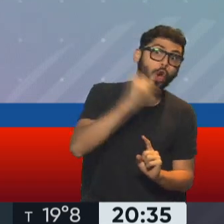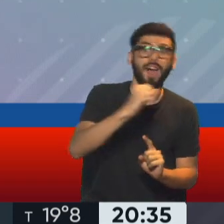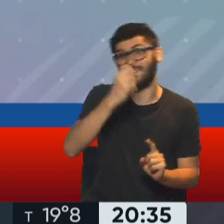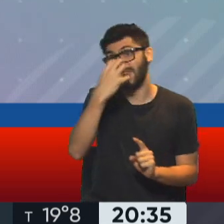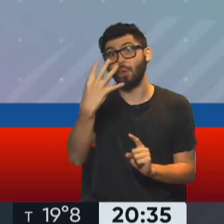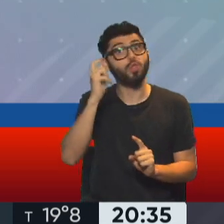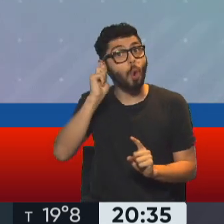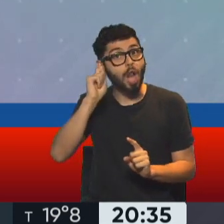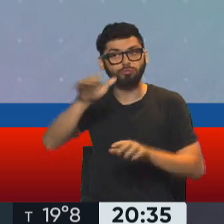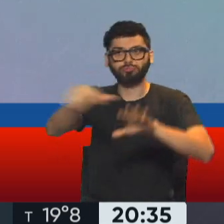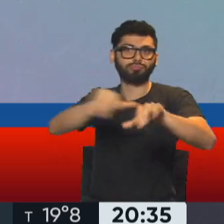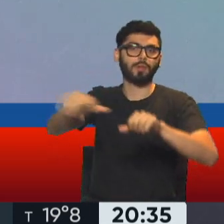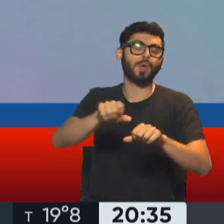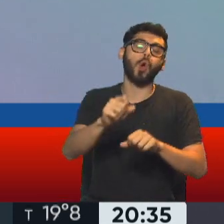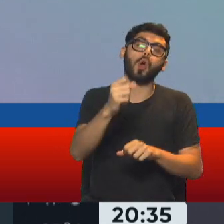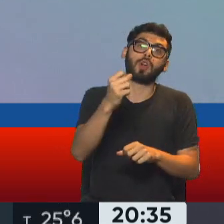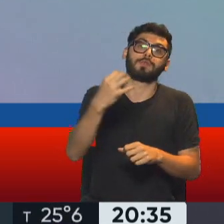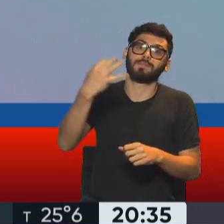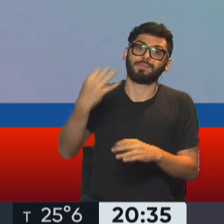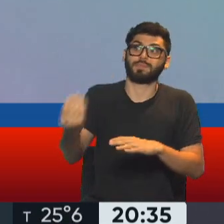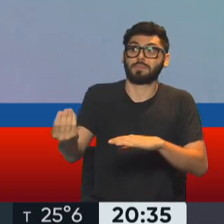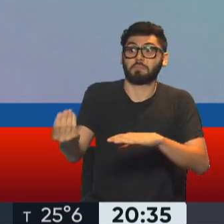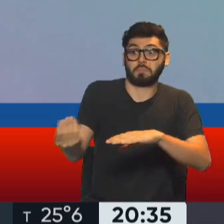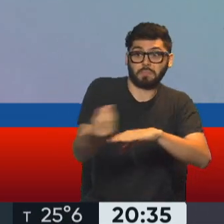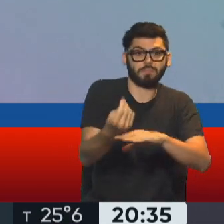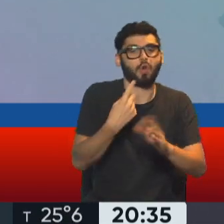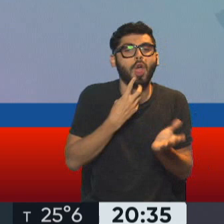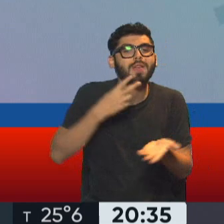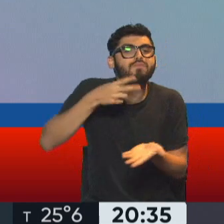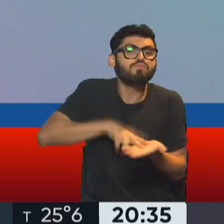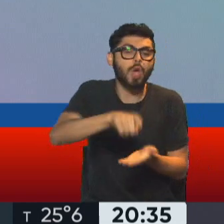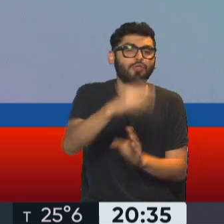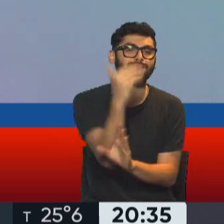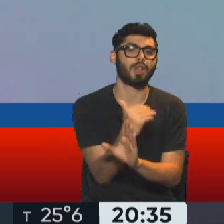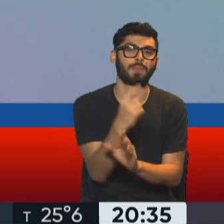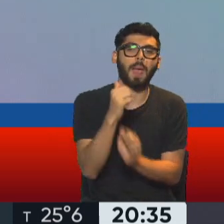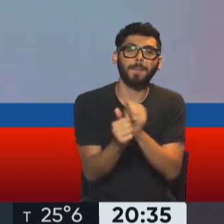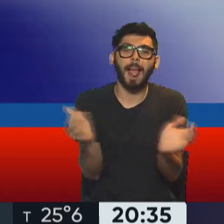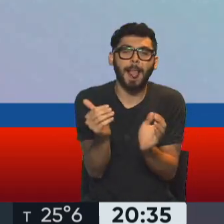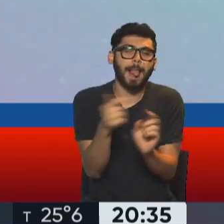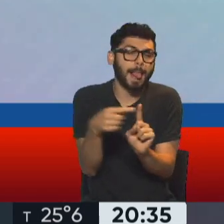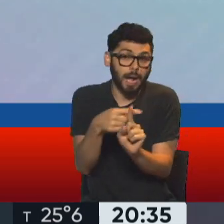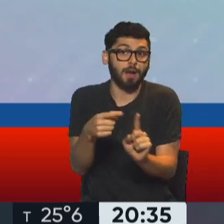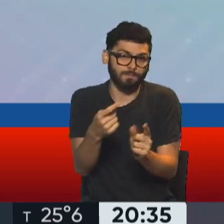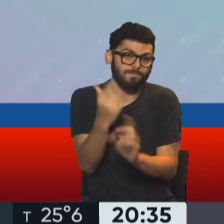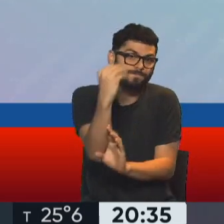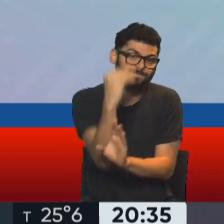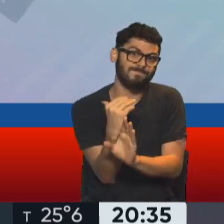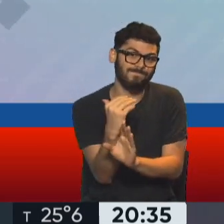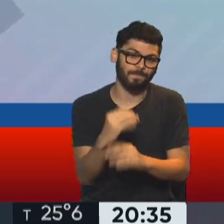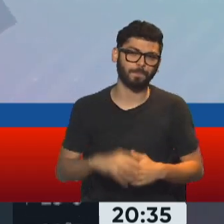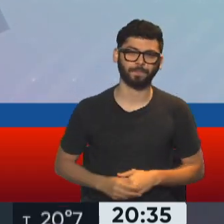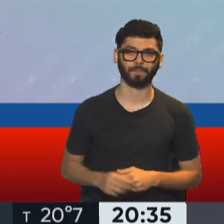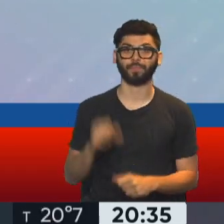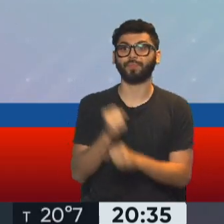años, con una exhibición clara y contundente de carga patronal para empresas pequeñas y microempresas. La reducción de la jornada